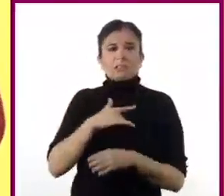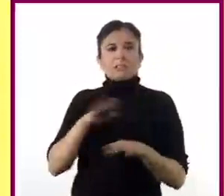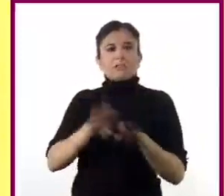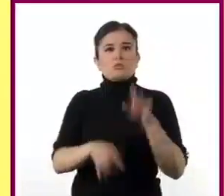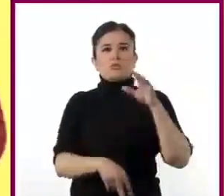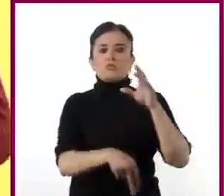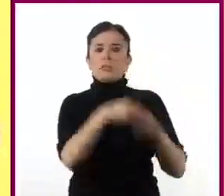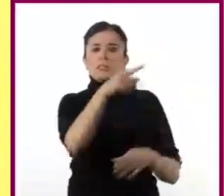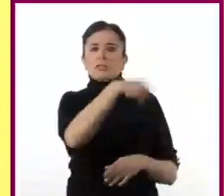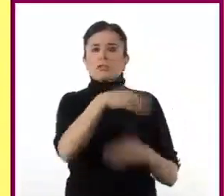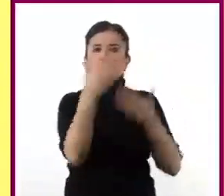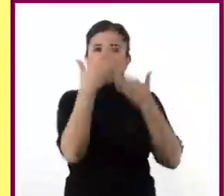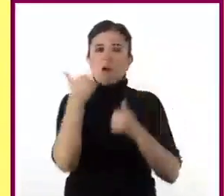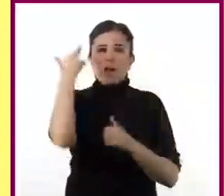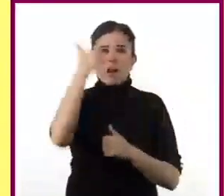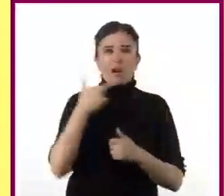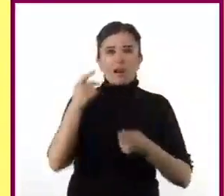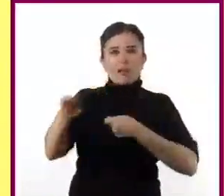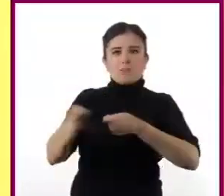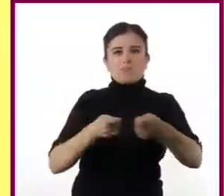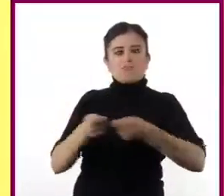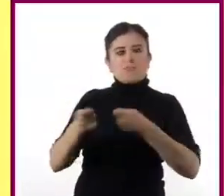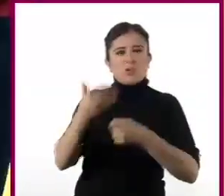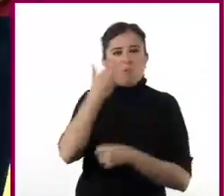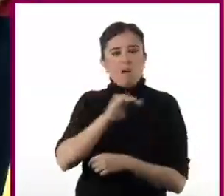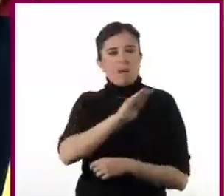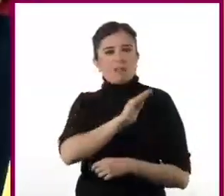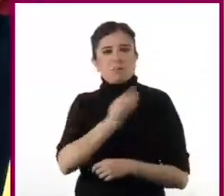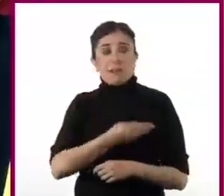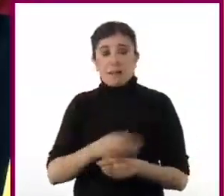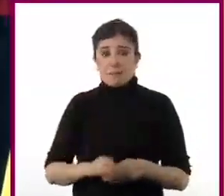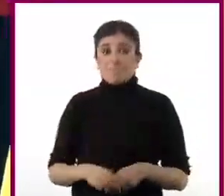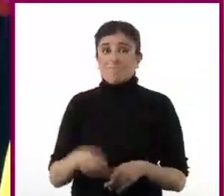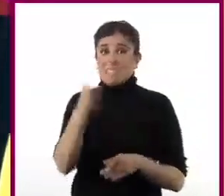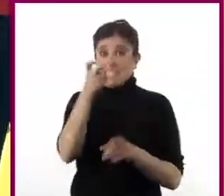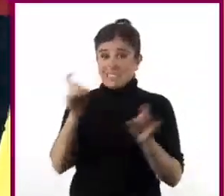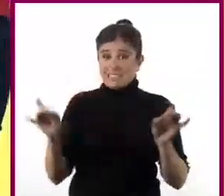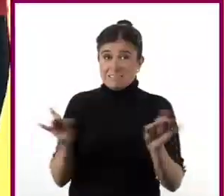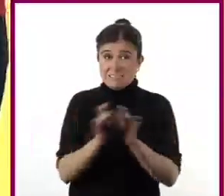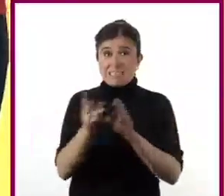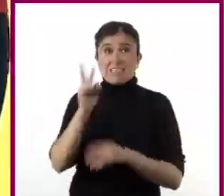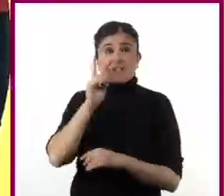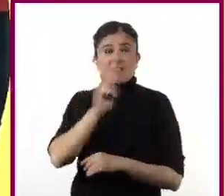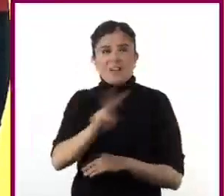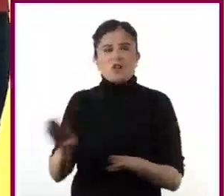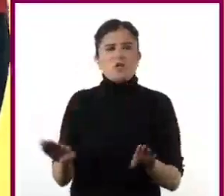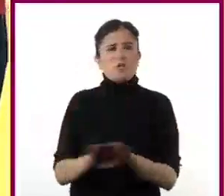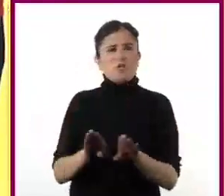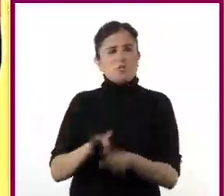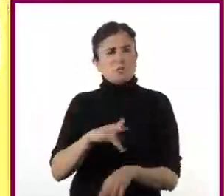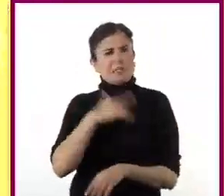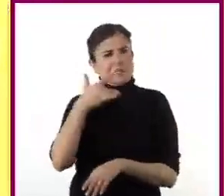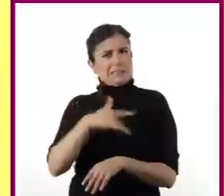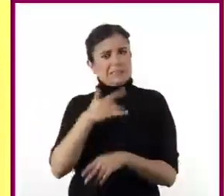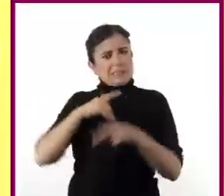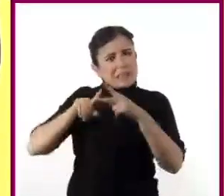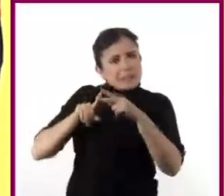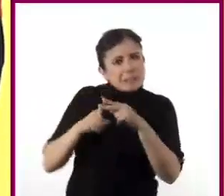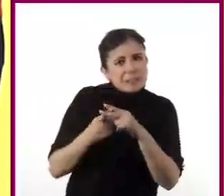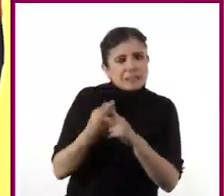poder al haberse quedado sin el monarca español. En consecuencia, los criollos vieron la posibilidad inicial de